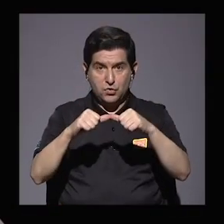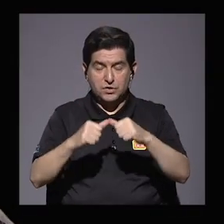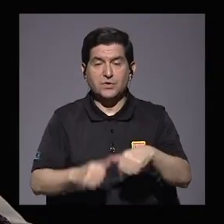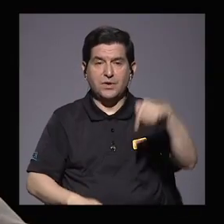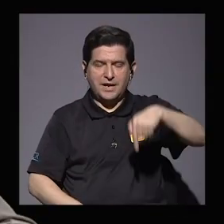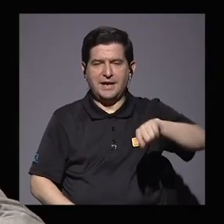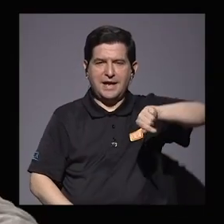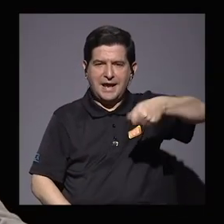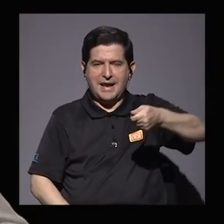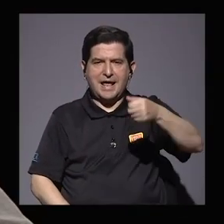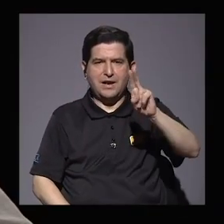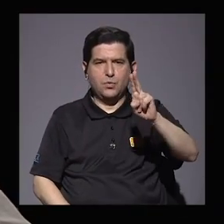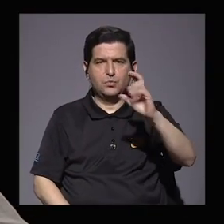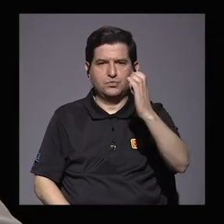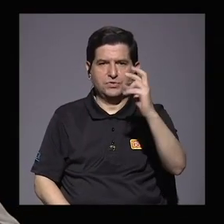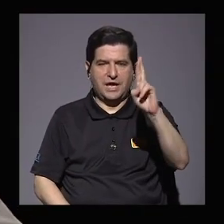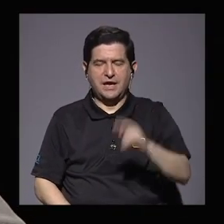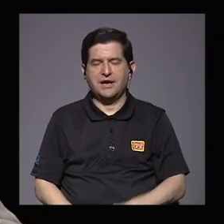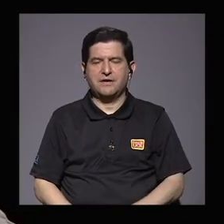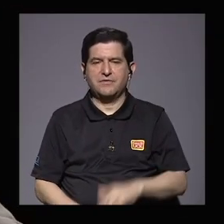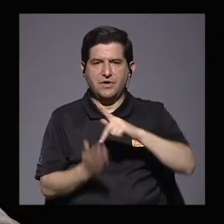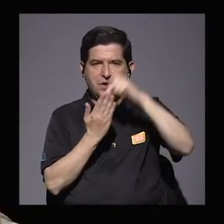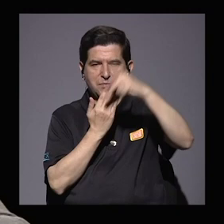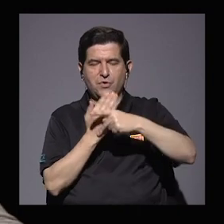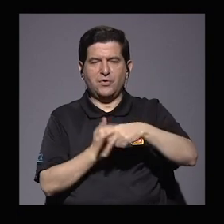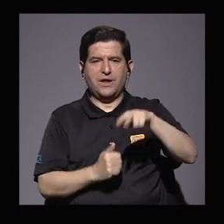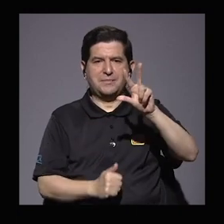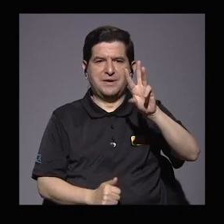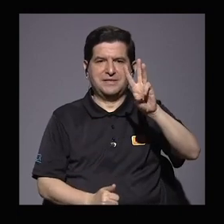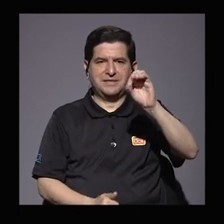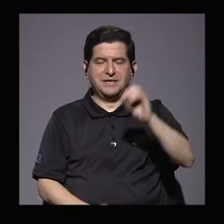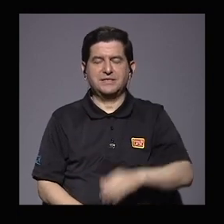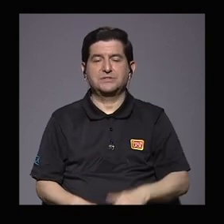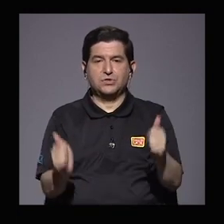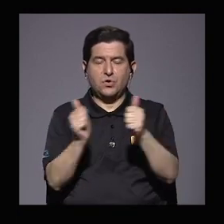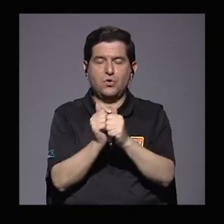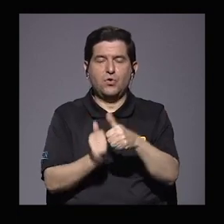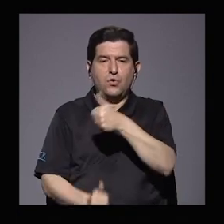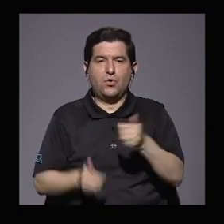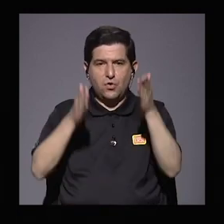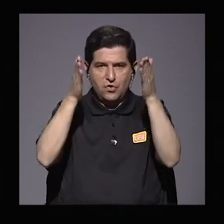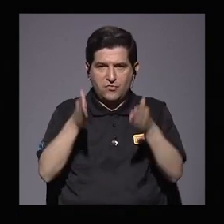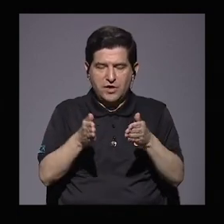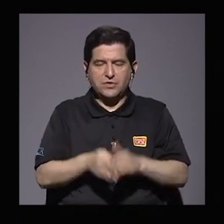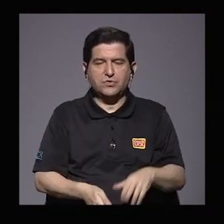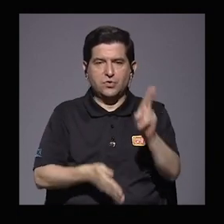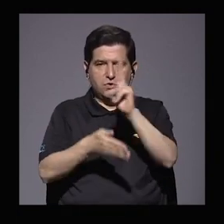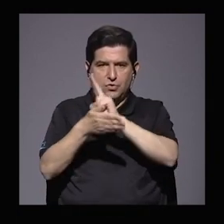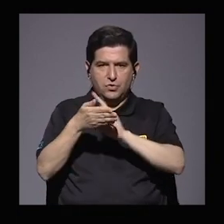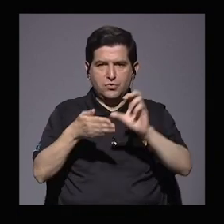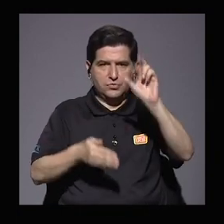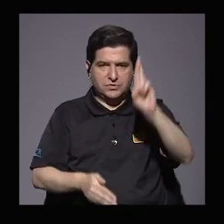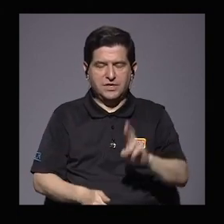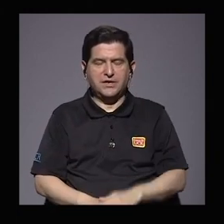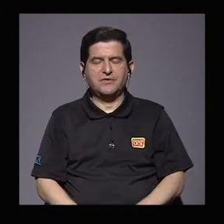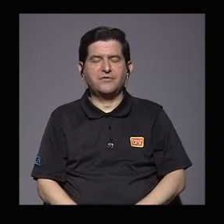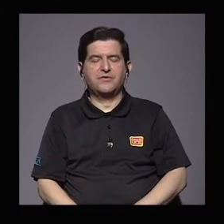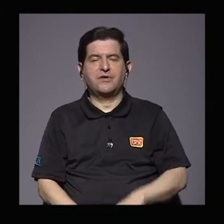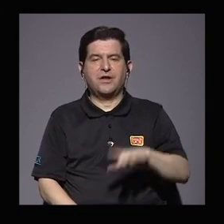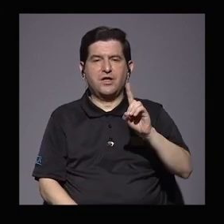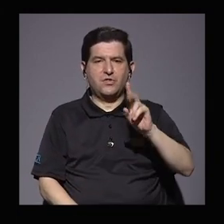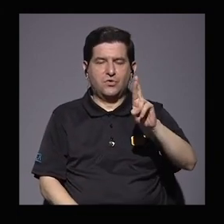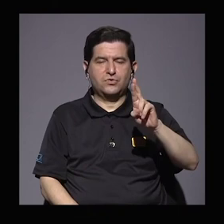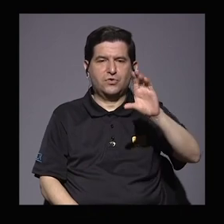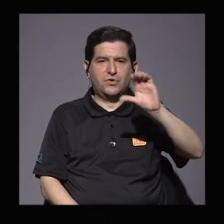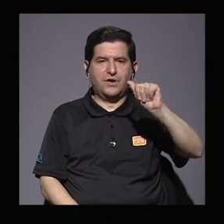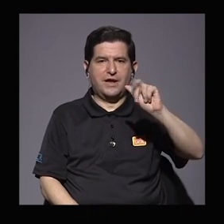Estamos en los estudios del canal Universidad de Costa Rica, siendo 360 hoy con el rector de la Universidad de Costa Rica, el doctor Carlos Araya Leandro.